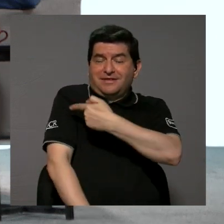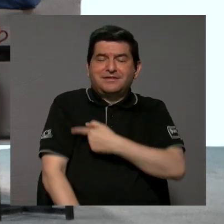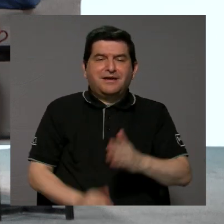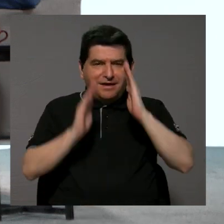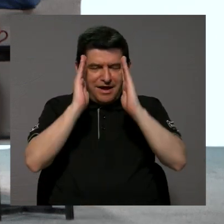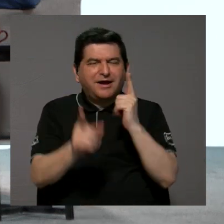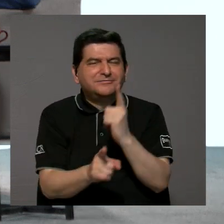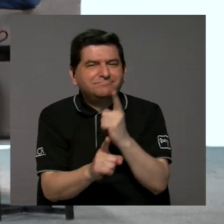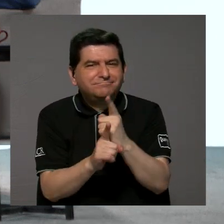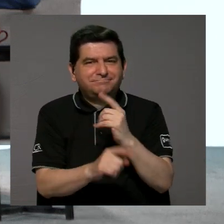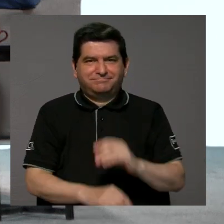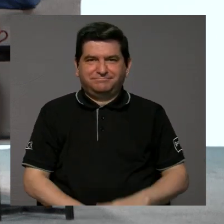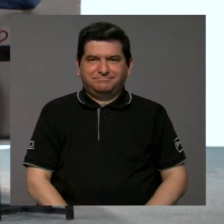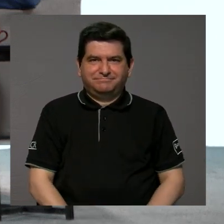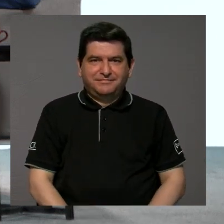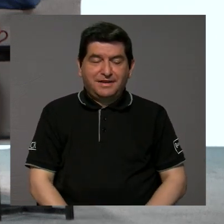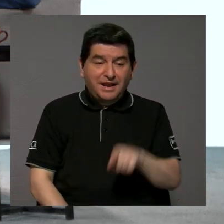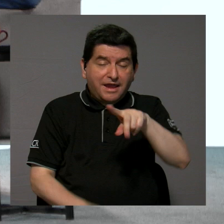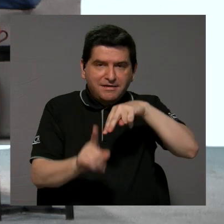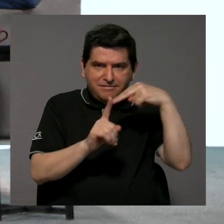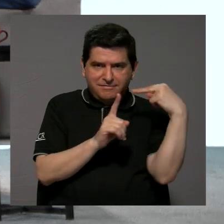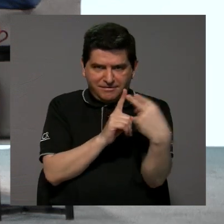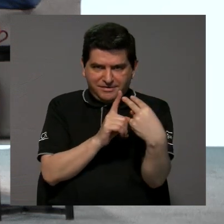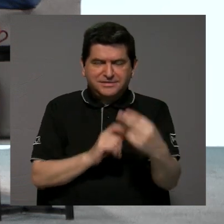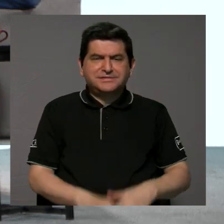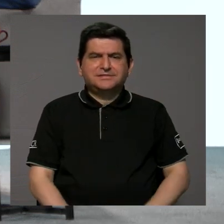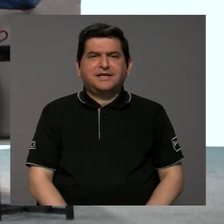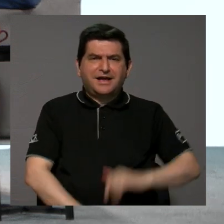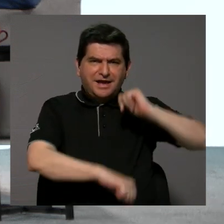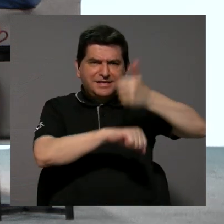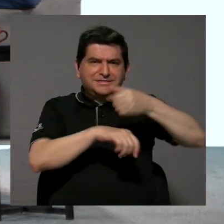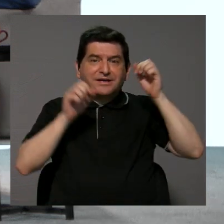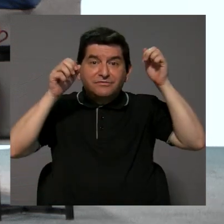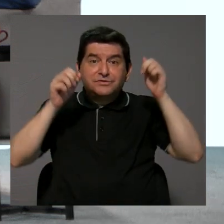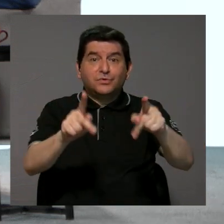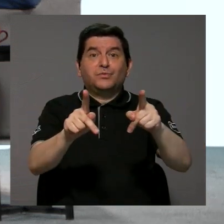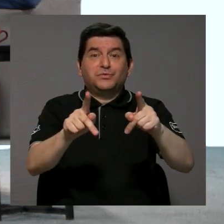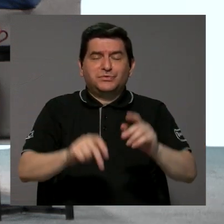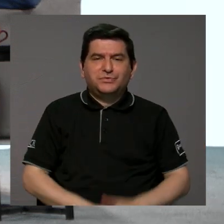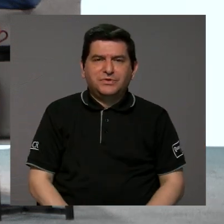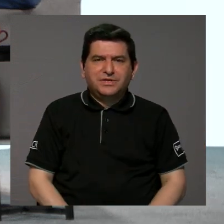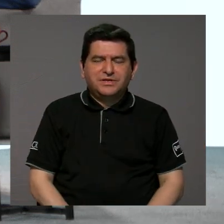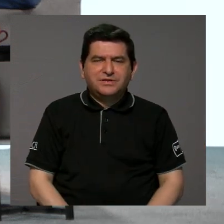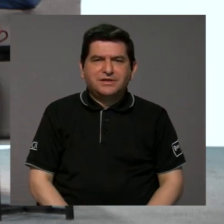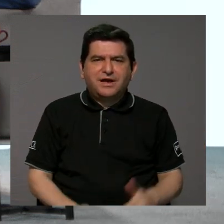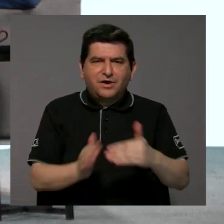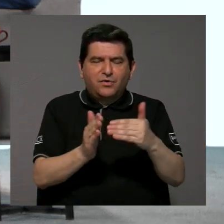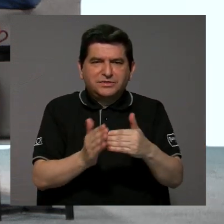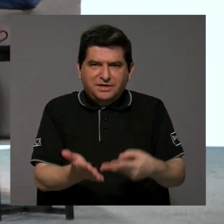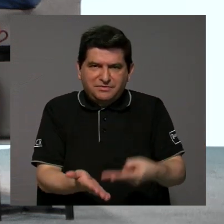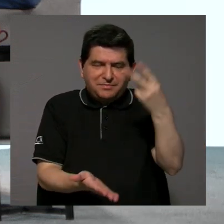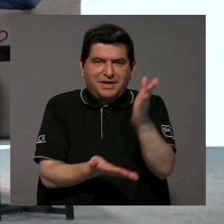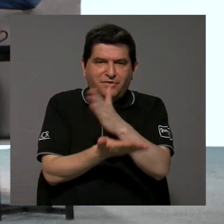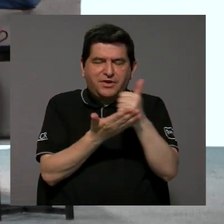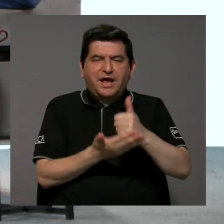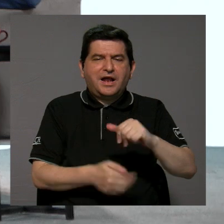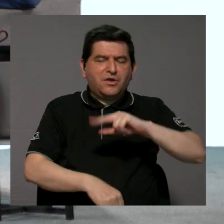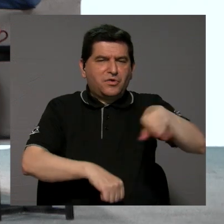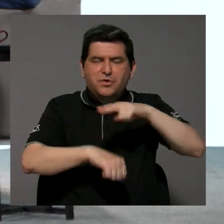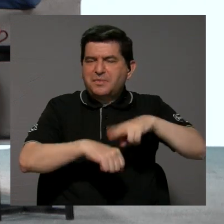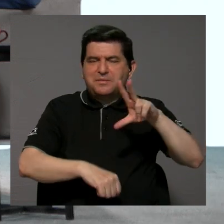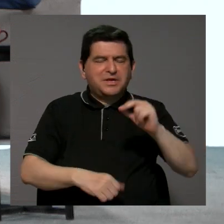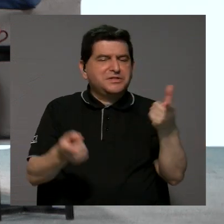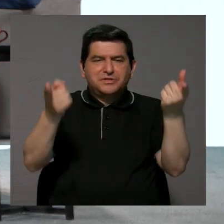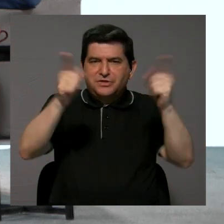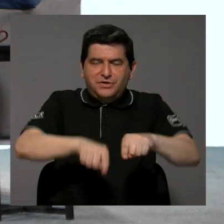vacunas, un trato amable. Entonces, desde ese punto de vista, creó una oportunidad de reivindicar algo que normalmente no